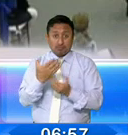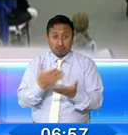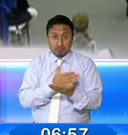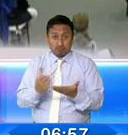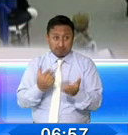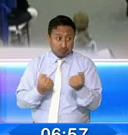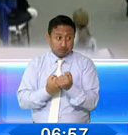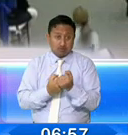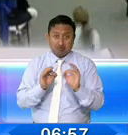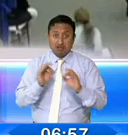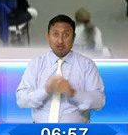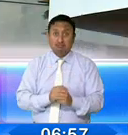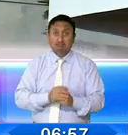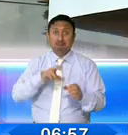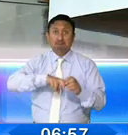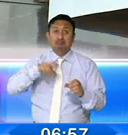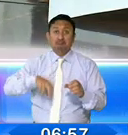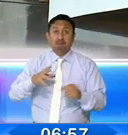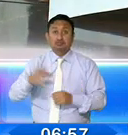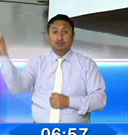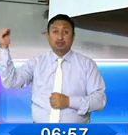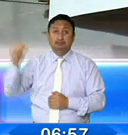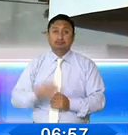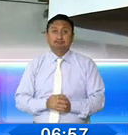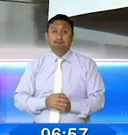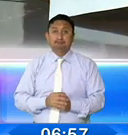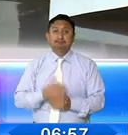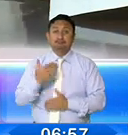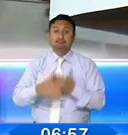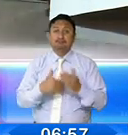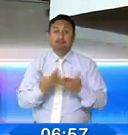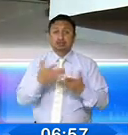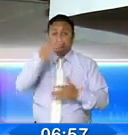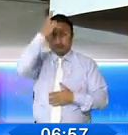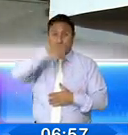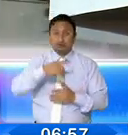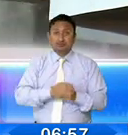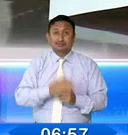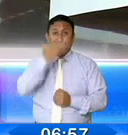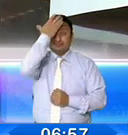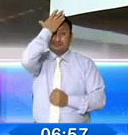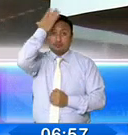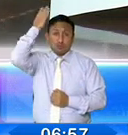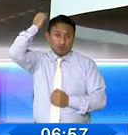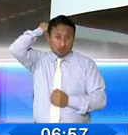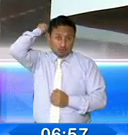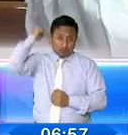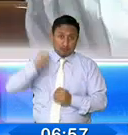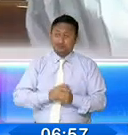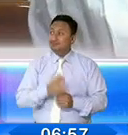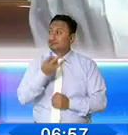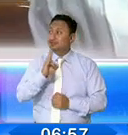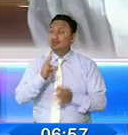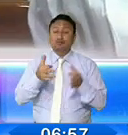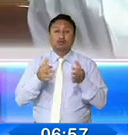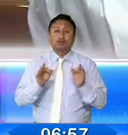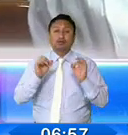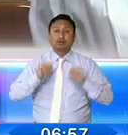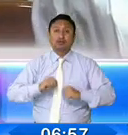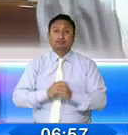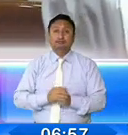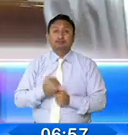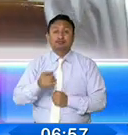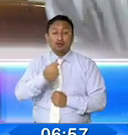la sesión. Tras la resolución del CNE, Yacu Pérez dijo que este 17 de febrero comunicará en rueda de